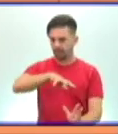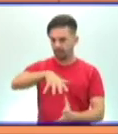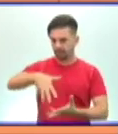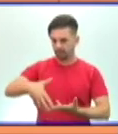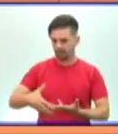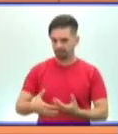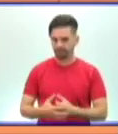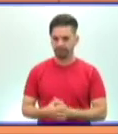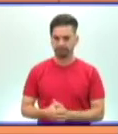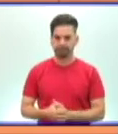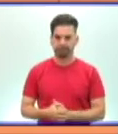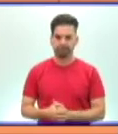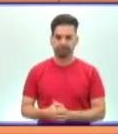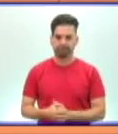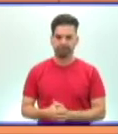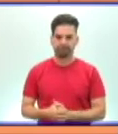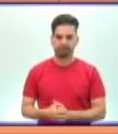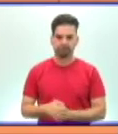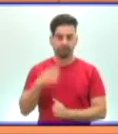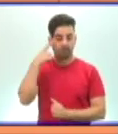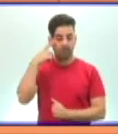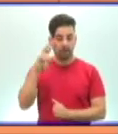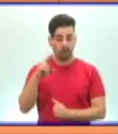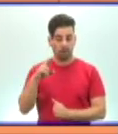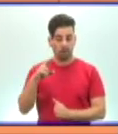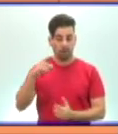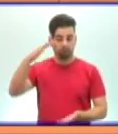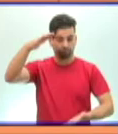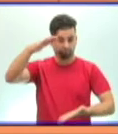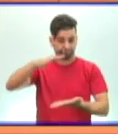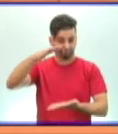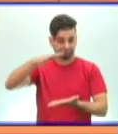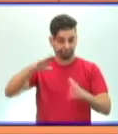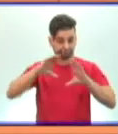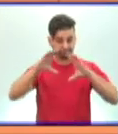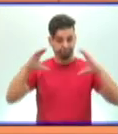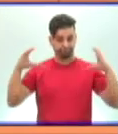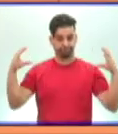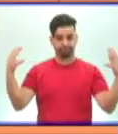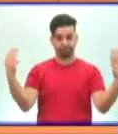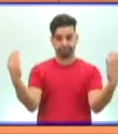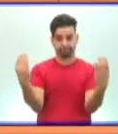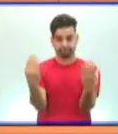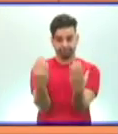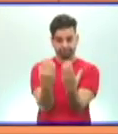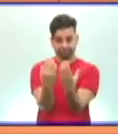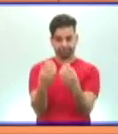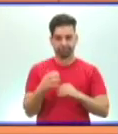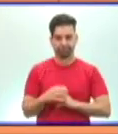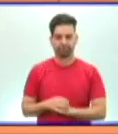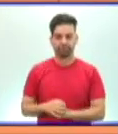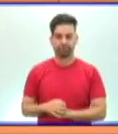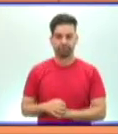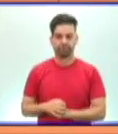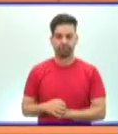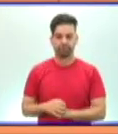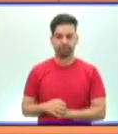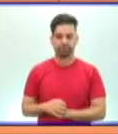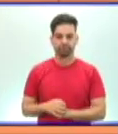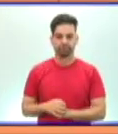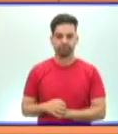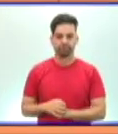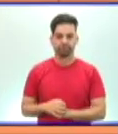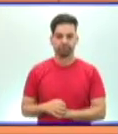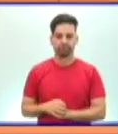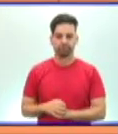por el ecuador y achatada por los polos. La Tierra tiene forma de geoide, esa es la forma correcta de decir de nuestro planeta, y